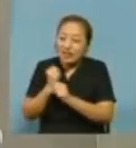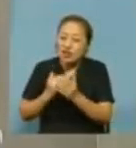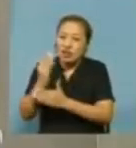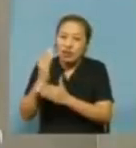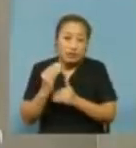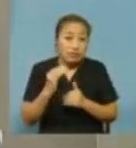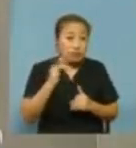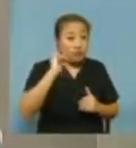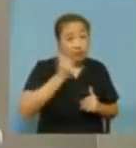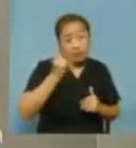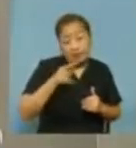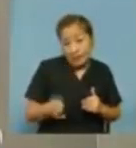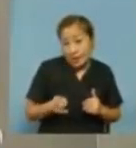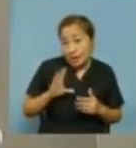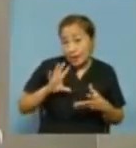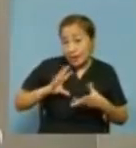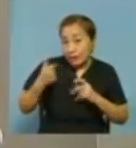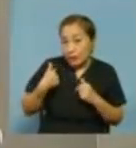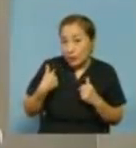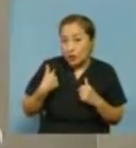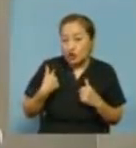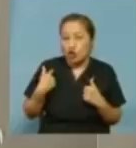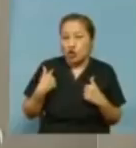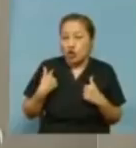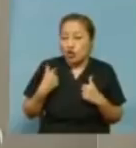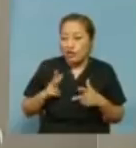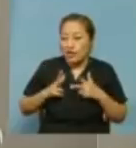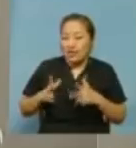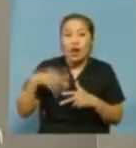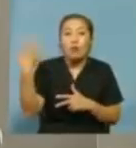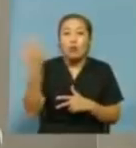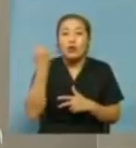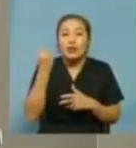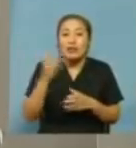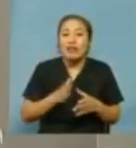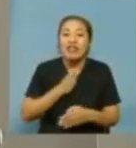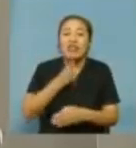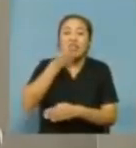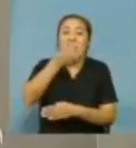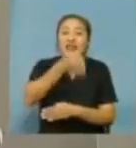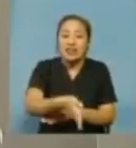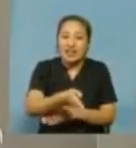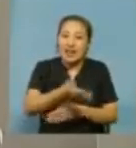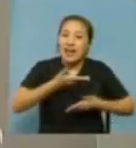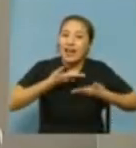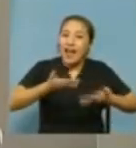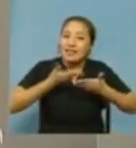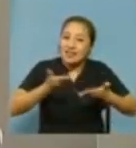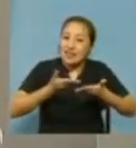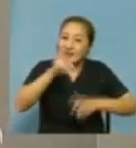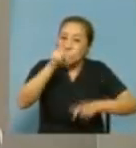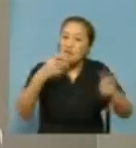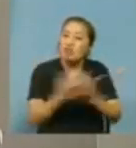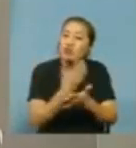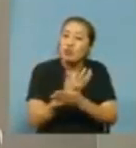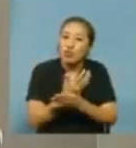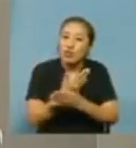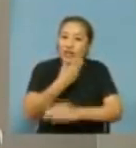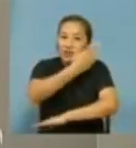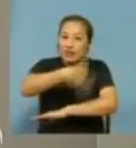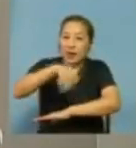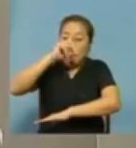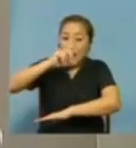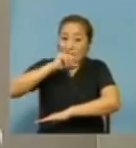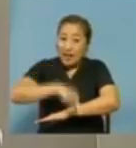ellos? Exactamente. En ese sentido es que yo mencionaba la importancia de acudir al centro de asistencia a la víctima, calle Belgrano,